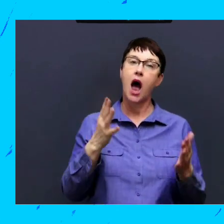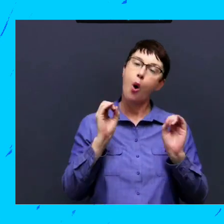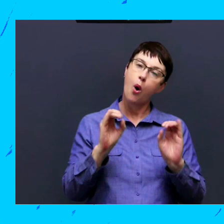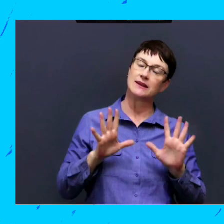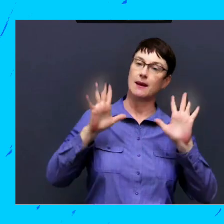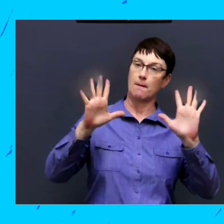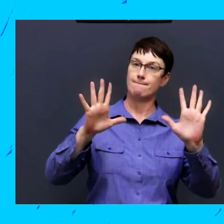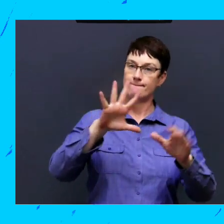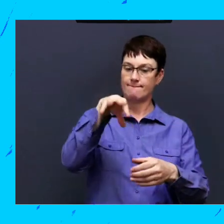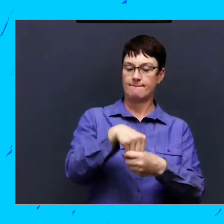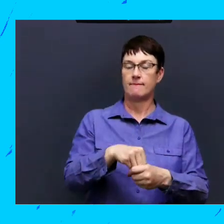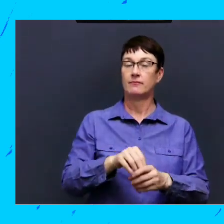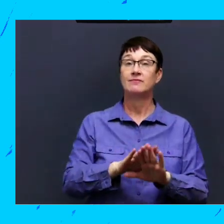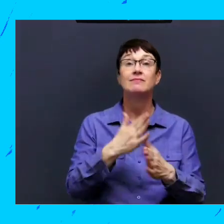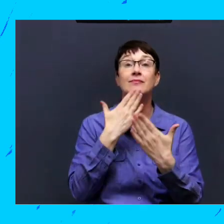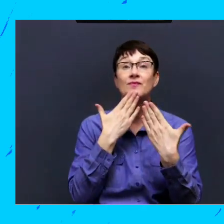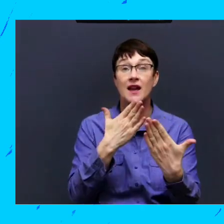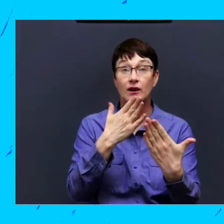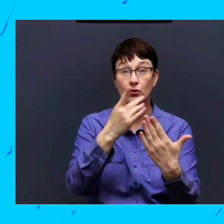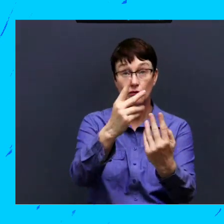Gracias por su atención.